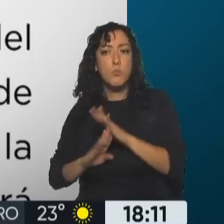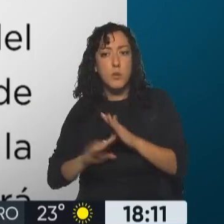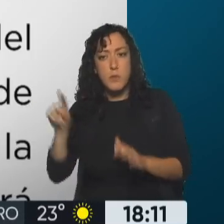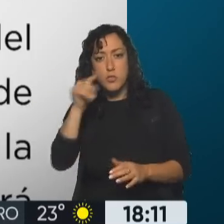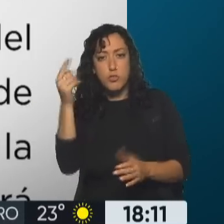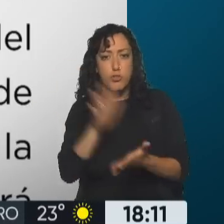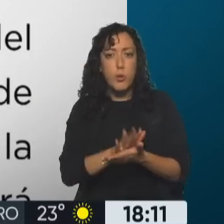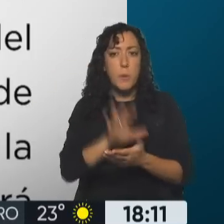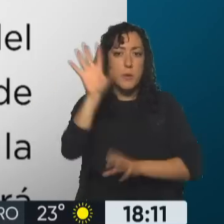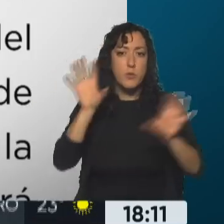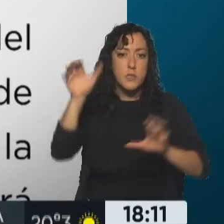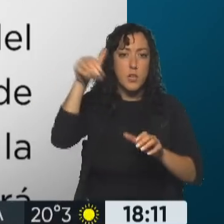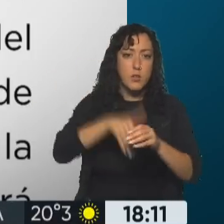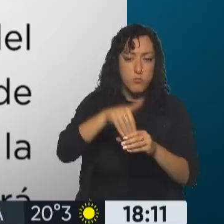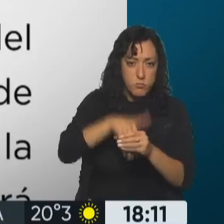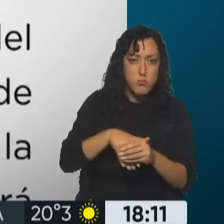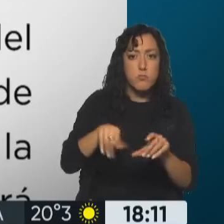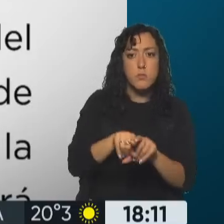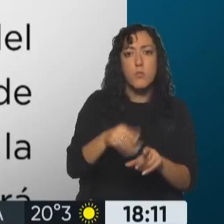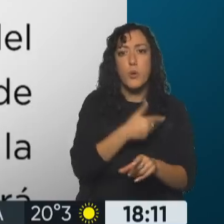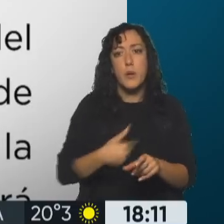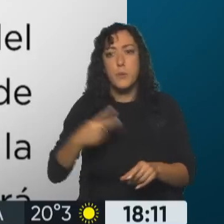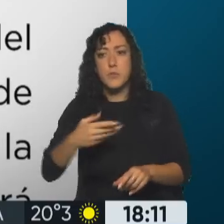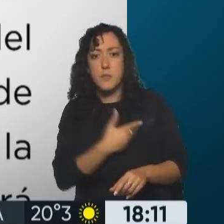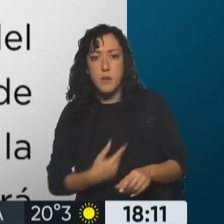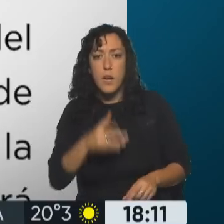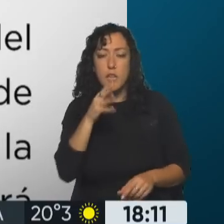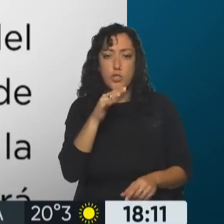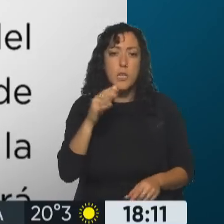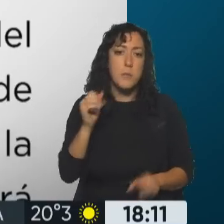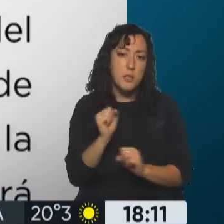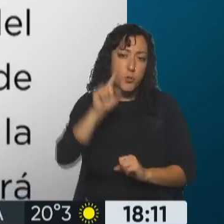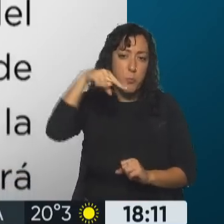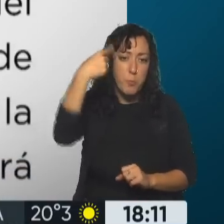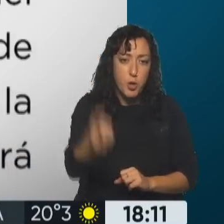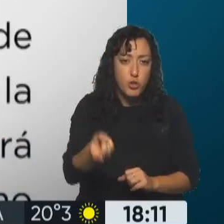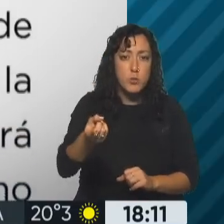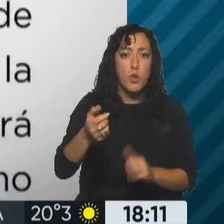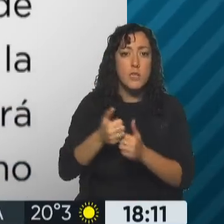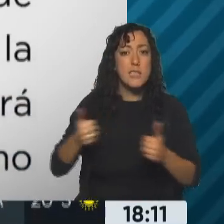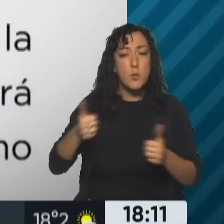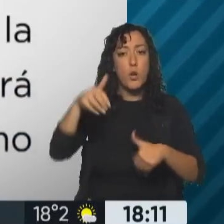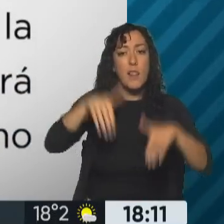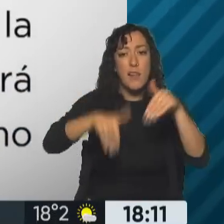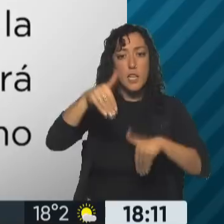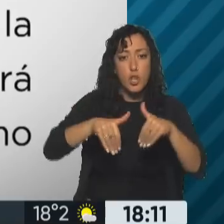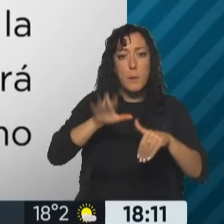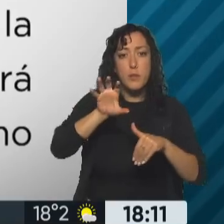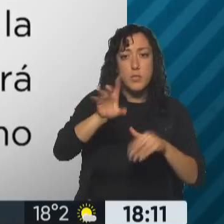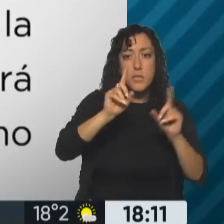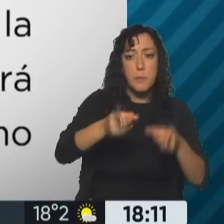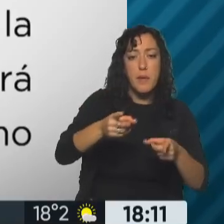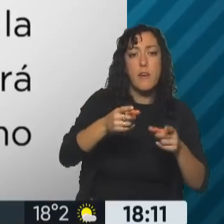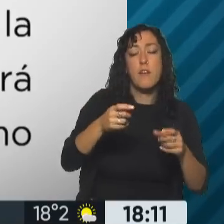referida a las elecciones provinciales para gobernador y vicegobernador previstas para el próximo 14 de mayo, corresponde la intervención del Tribunal Electoral Provincial y el Fiscal de